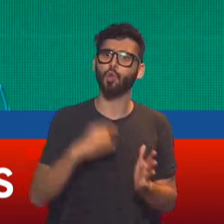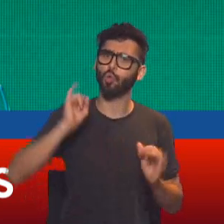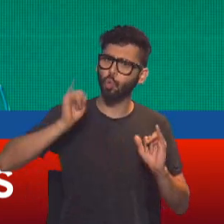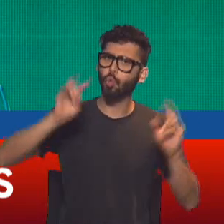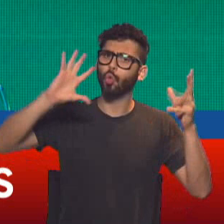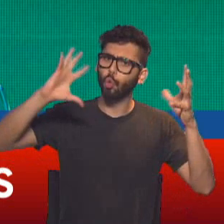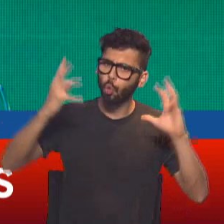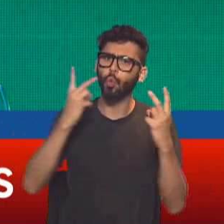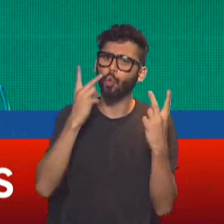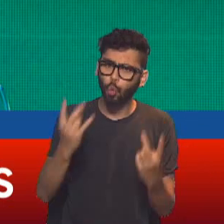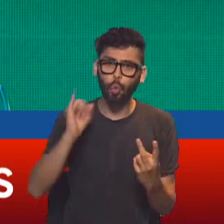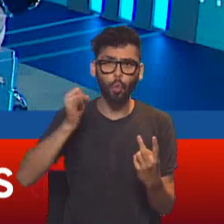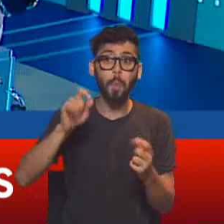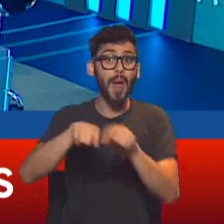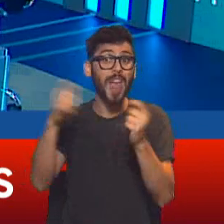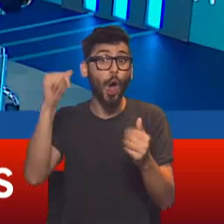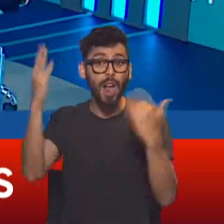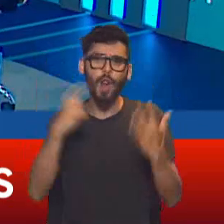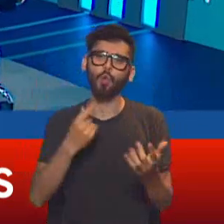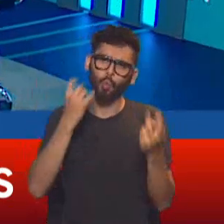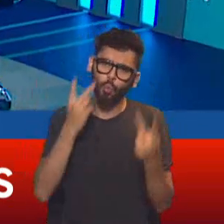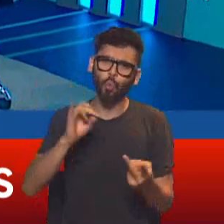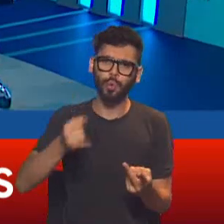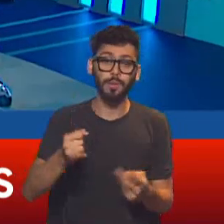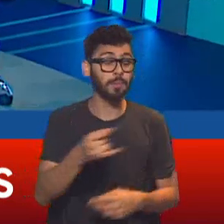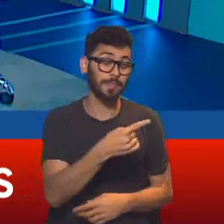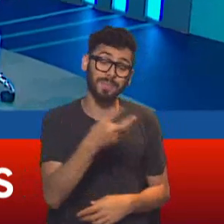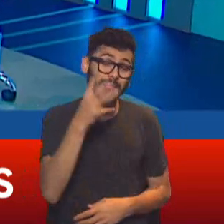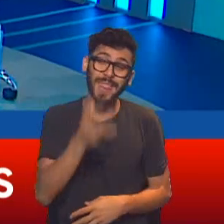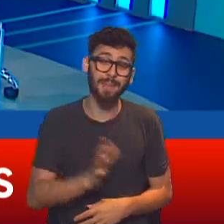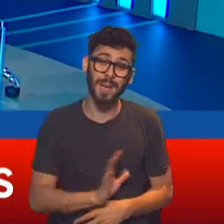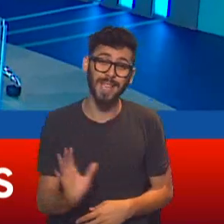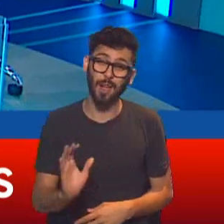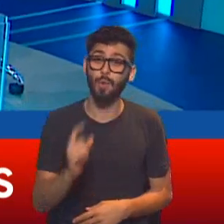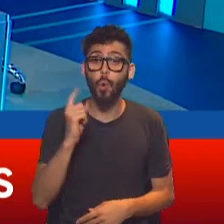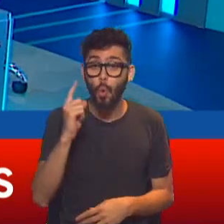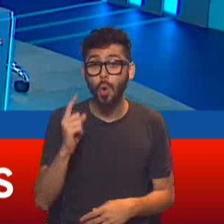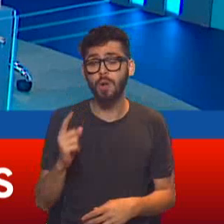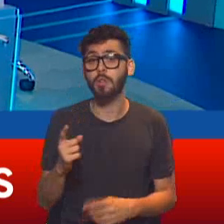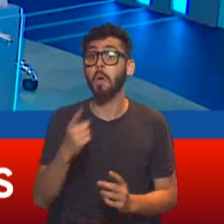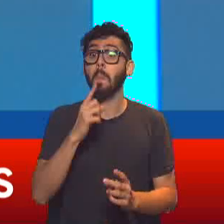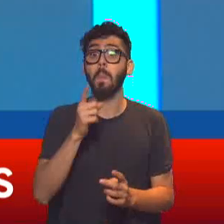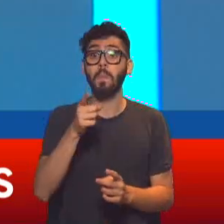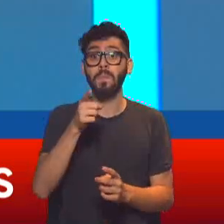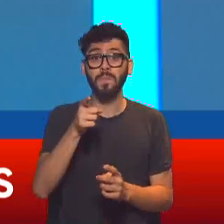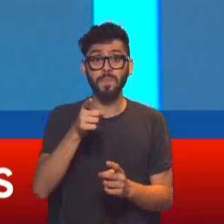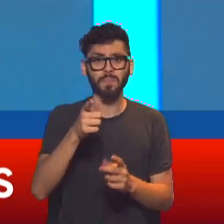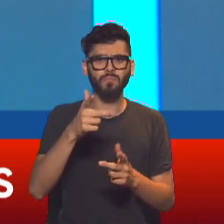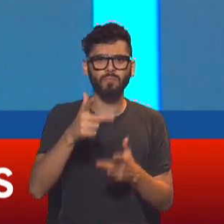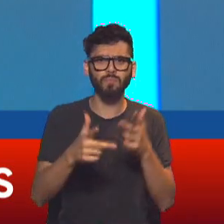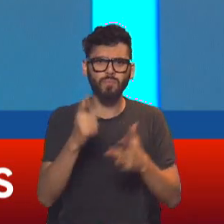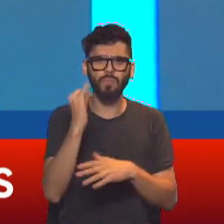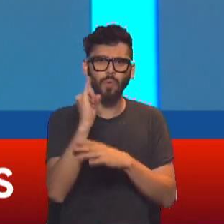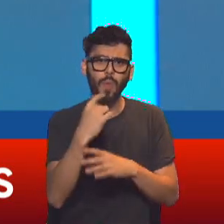hasta incluso en el exterior? La obscenidad de esto, primero fue brillante, correcto todo lo que dijo, uno lo firma, el